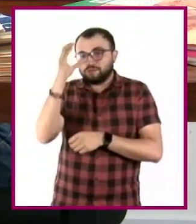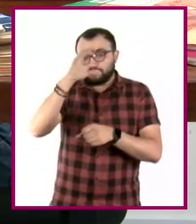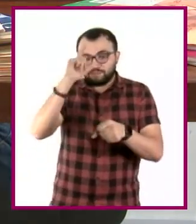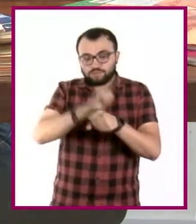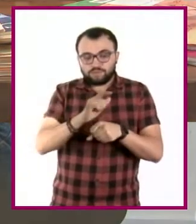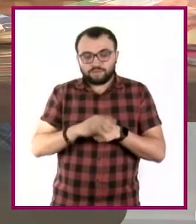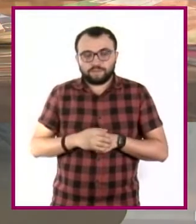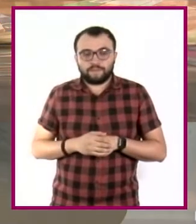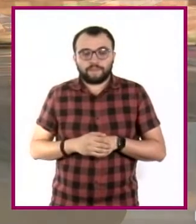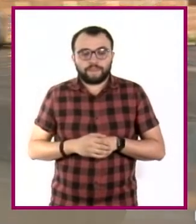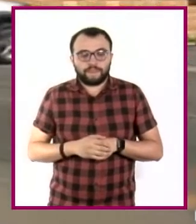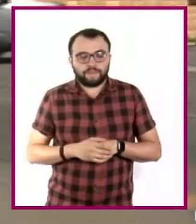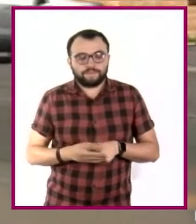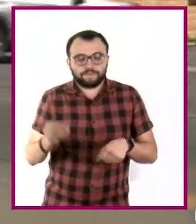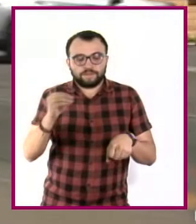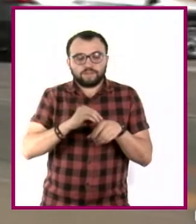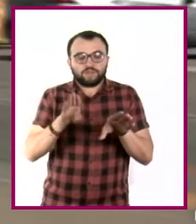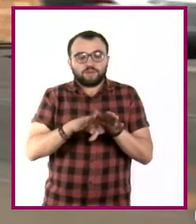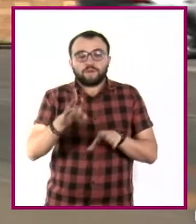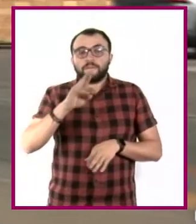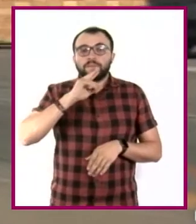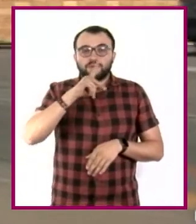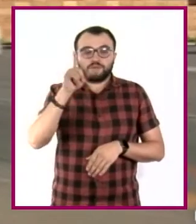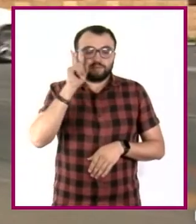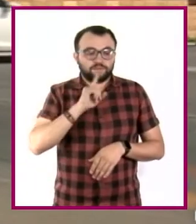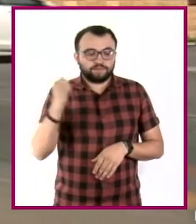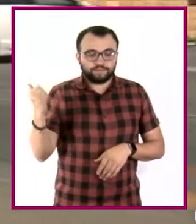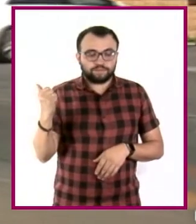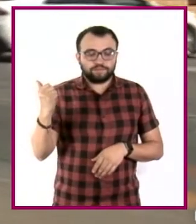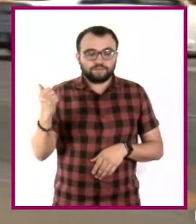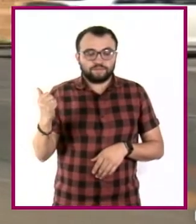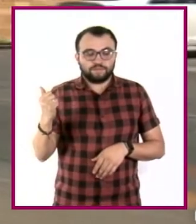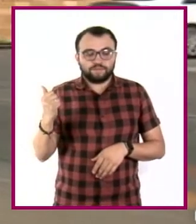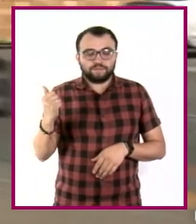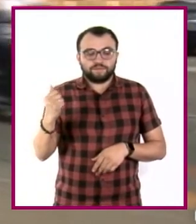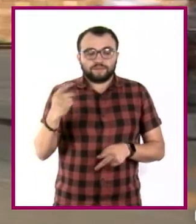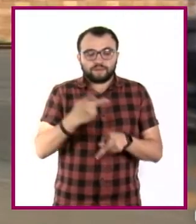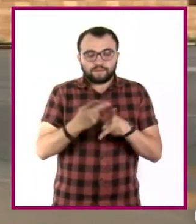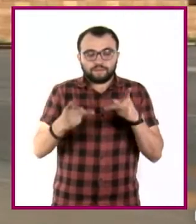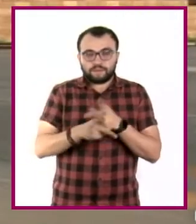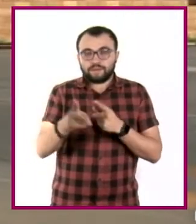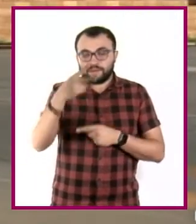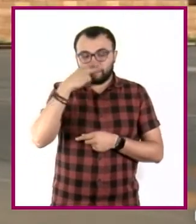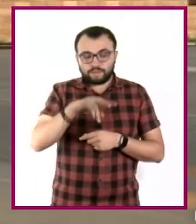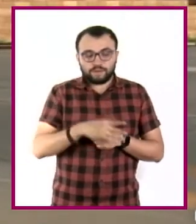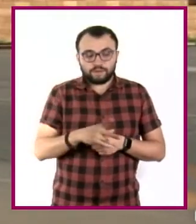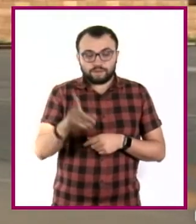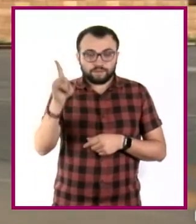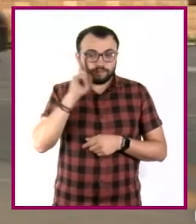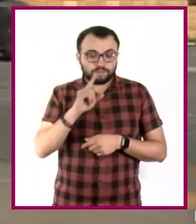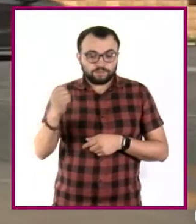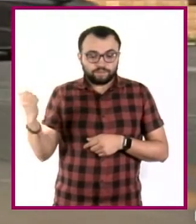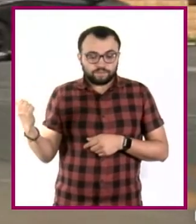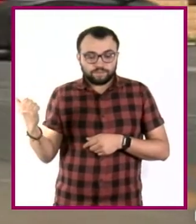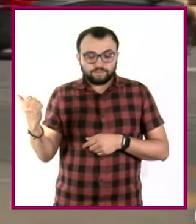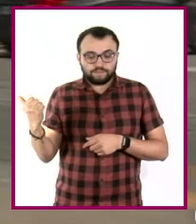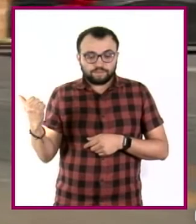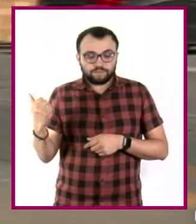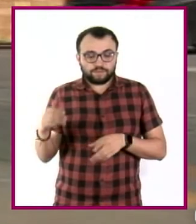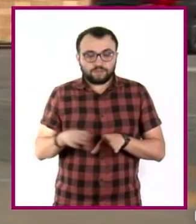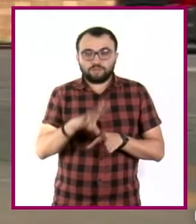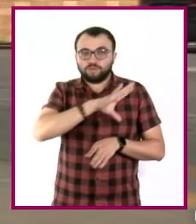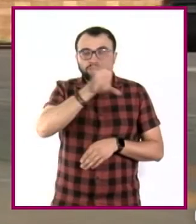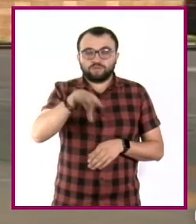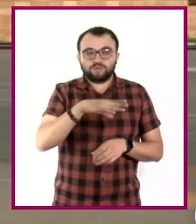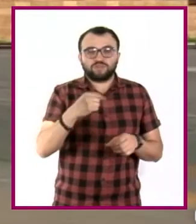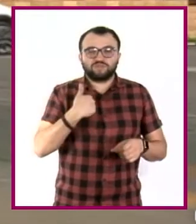Posicionada como la mejor alumna de chino mandarín a nivel bachillerato en México, Sara Dalí Arellano Camacho buscará competir por